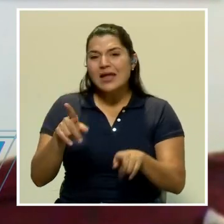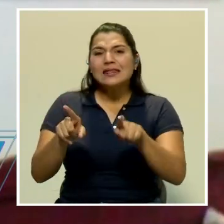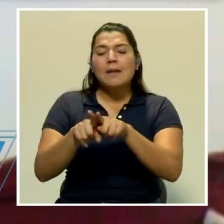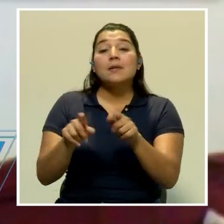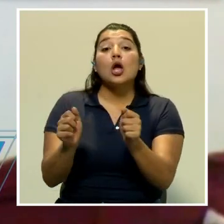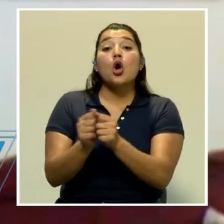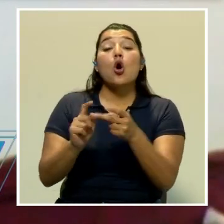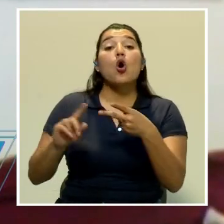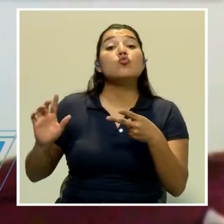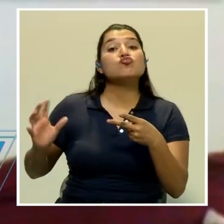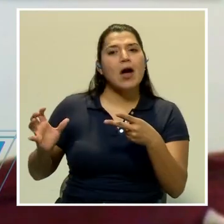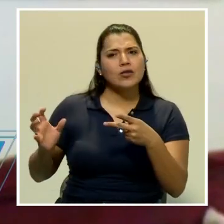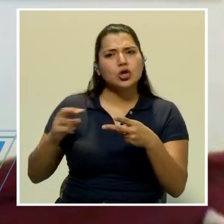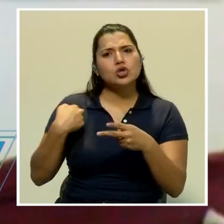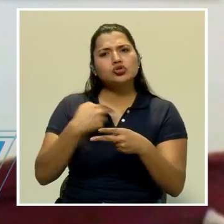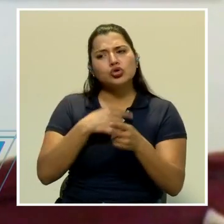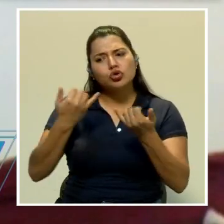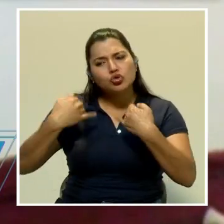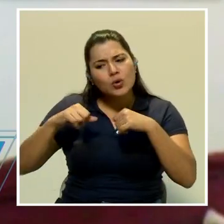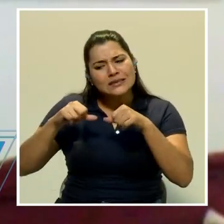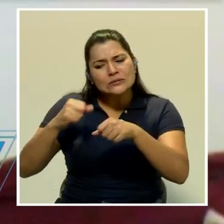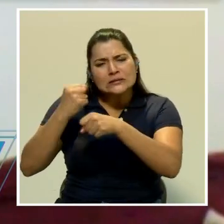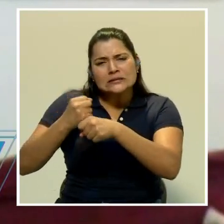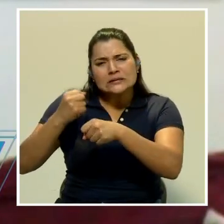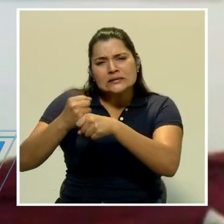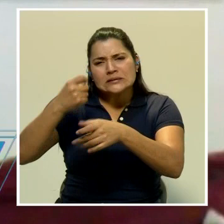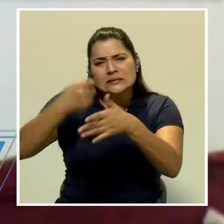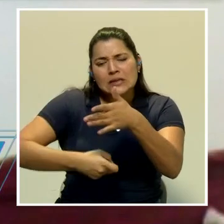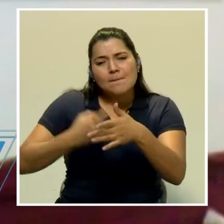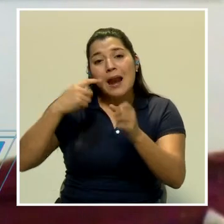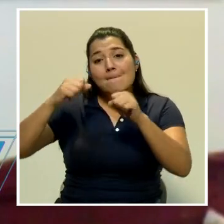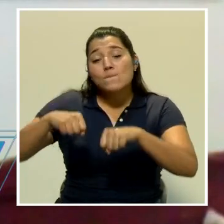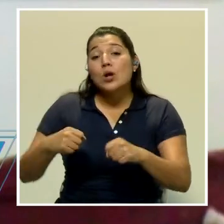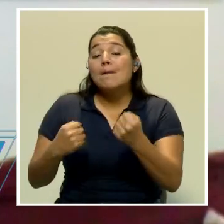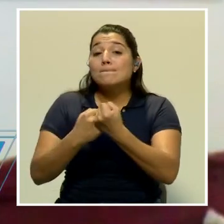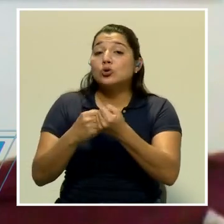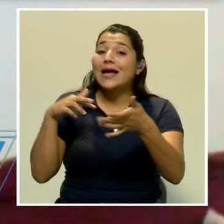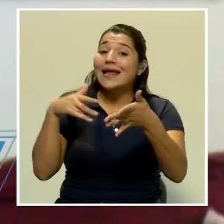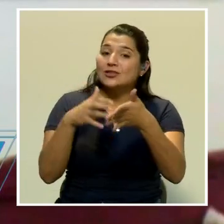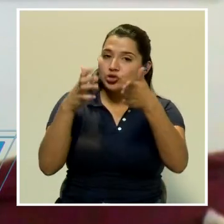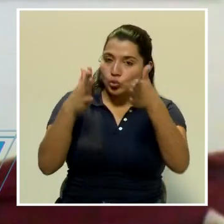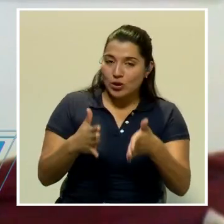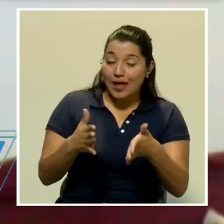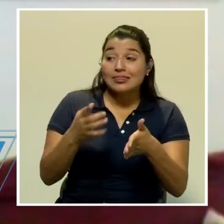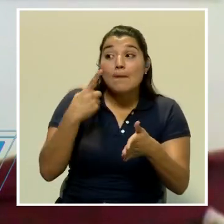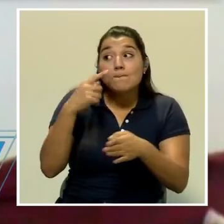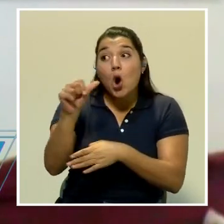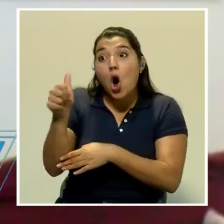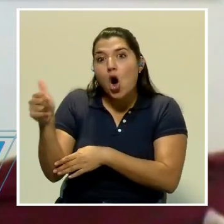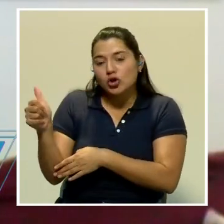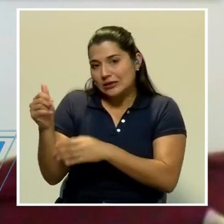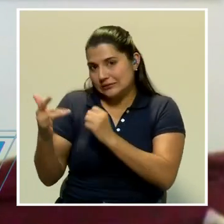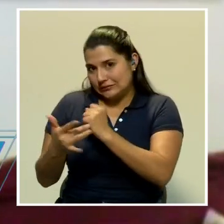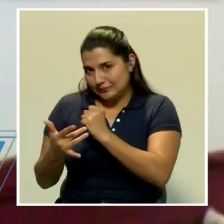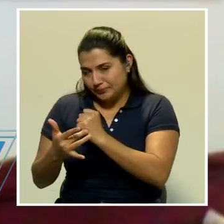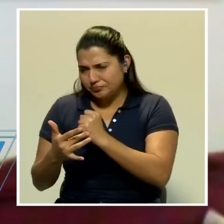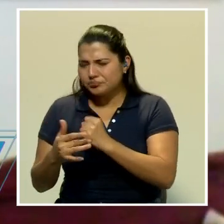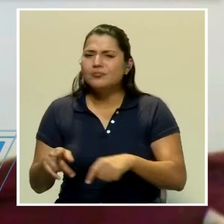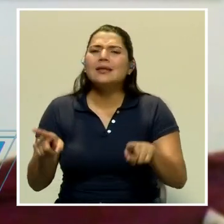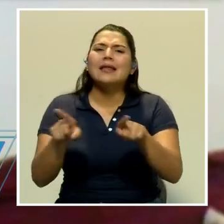la radio, y seguimos trabajando fuertemente para apoyar a los estudiantes a través de estas otras formas. Y también